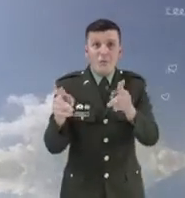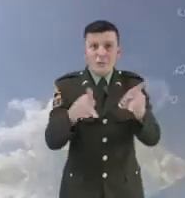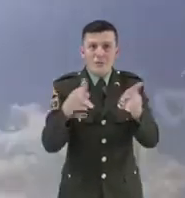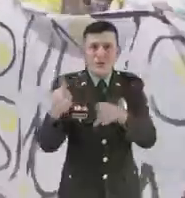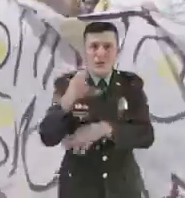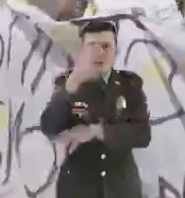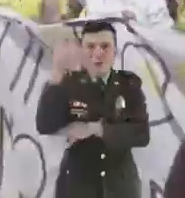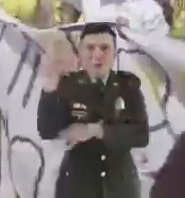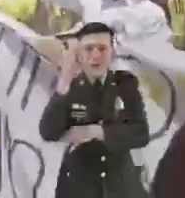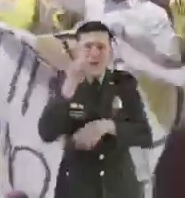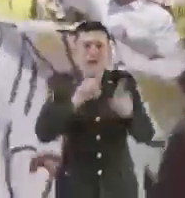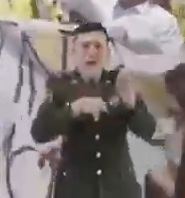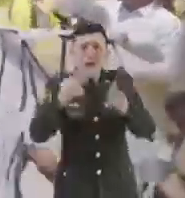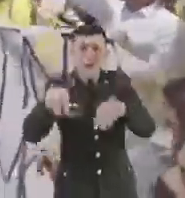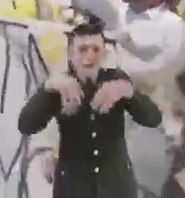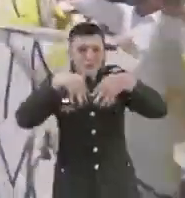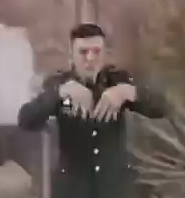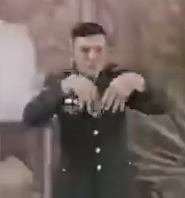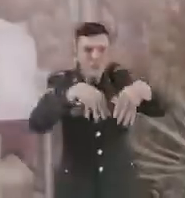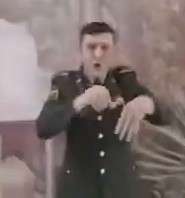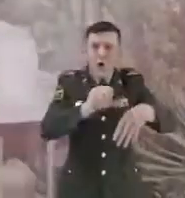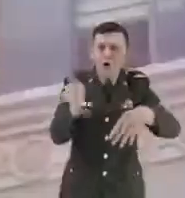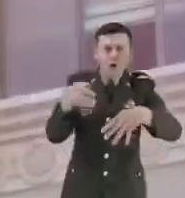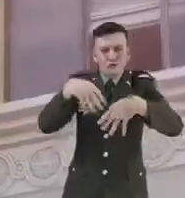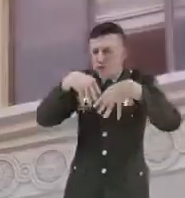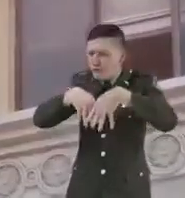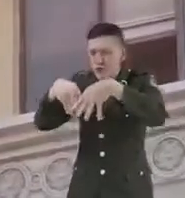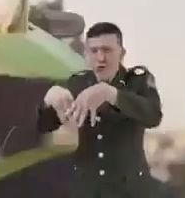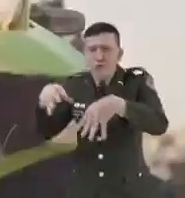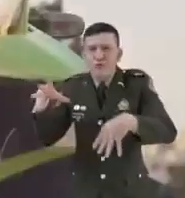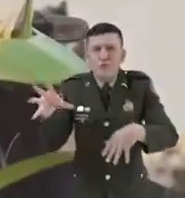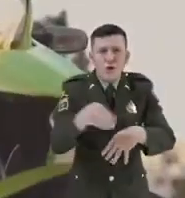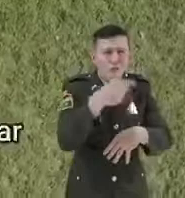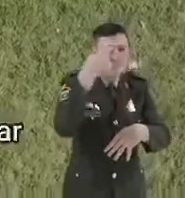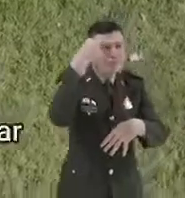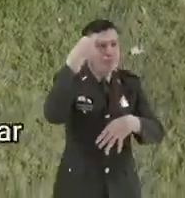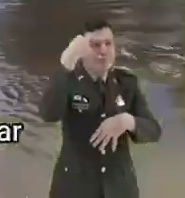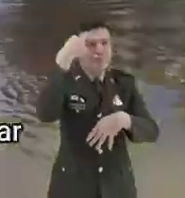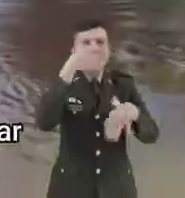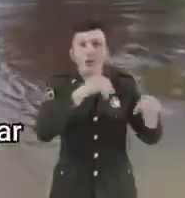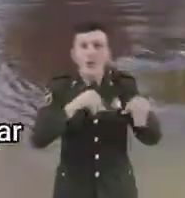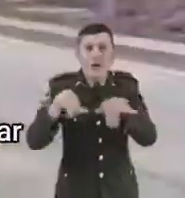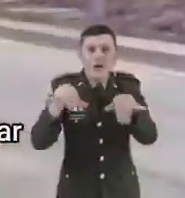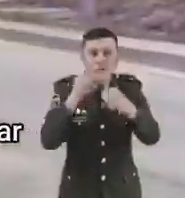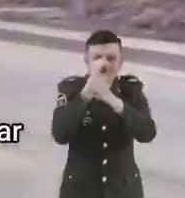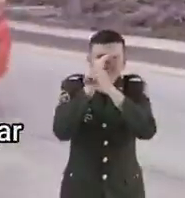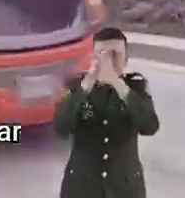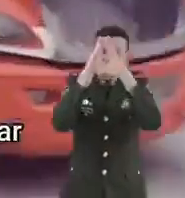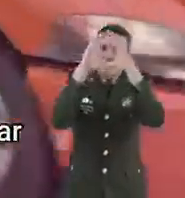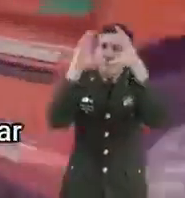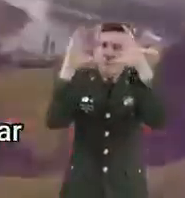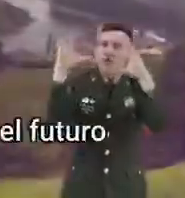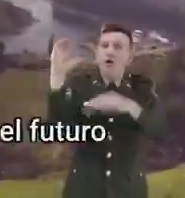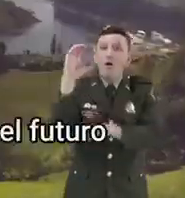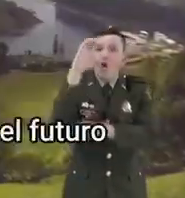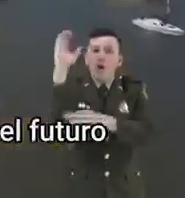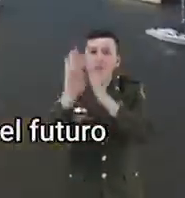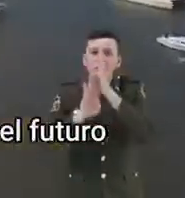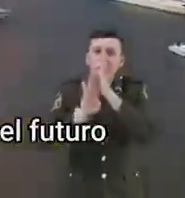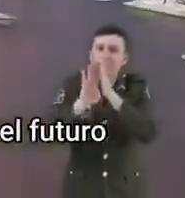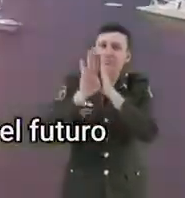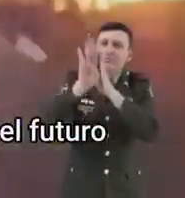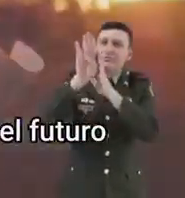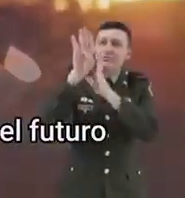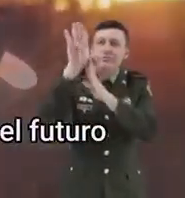los colombianos, los que marchan y los que no, compartimos el mismo sueño, que Colombia no pare de avanzar, que seamos